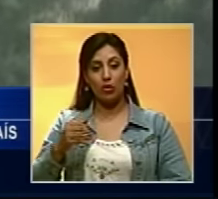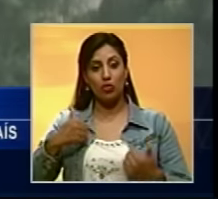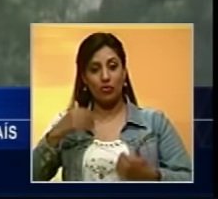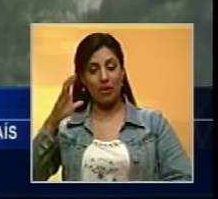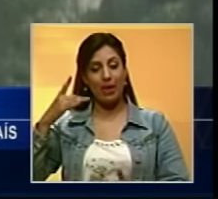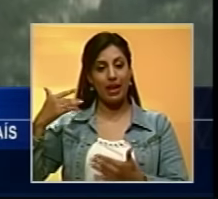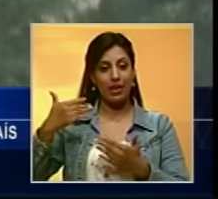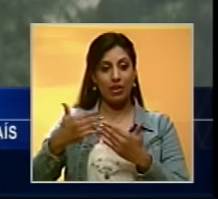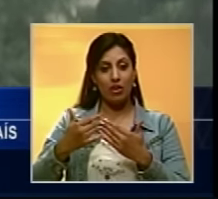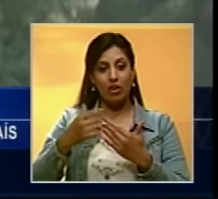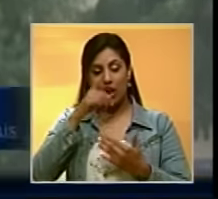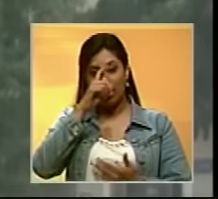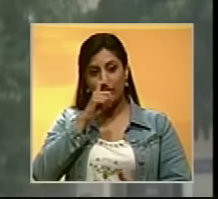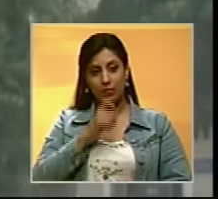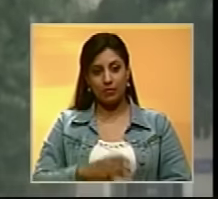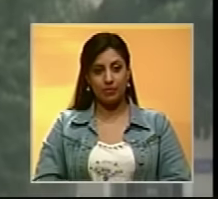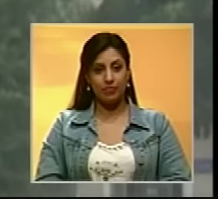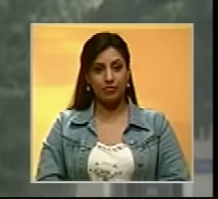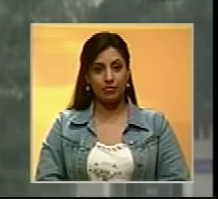país en lo que va del